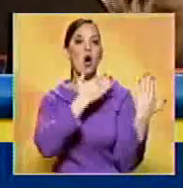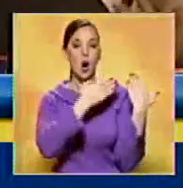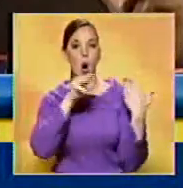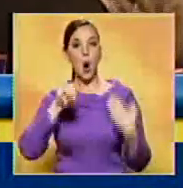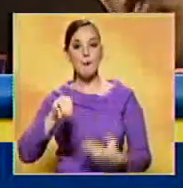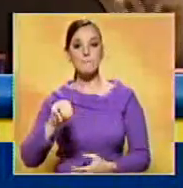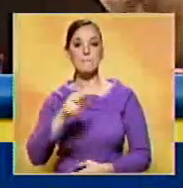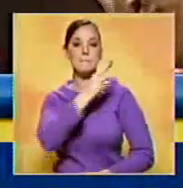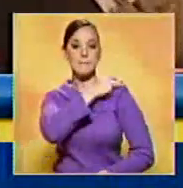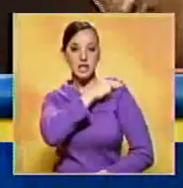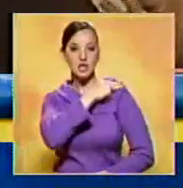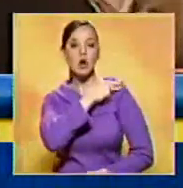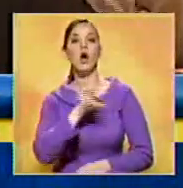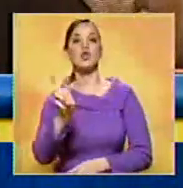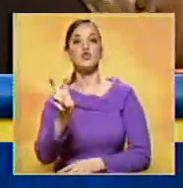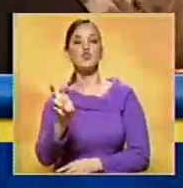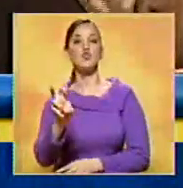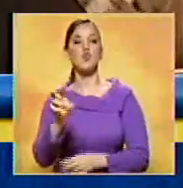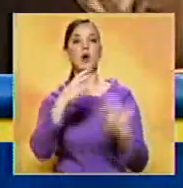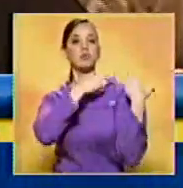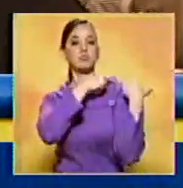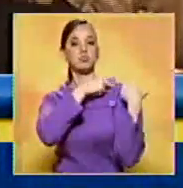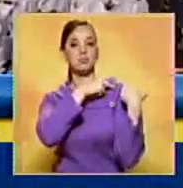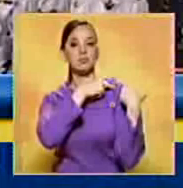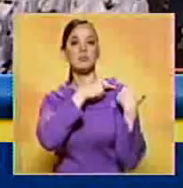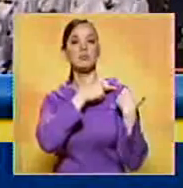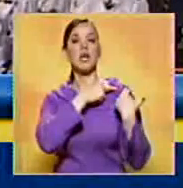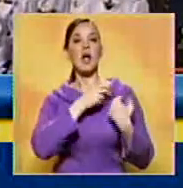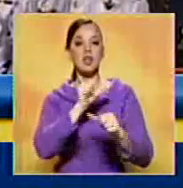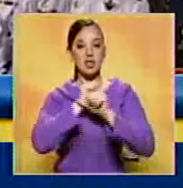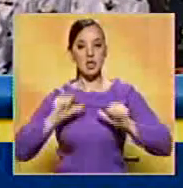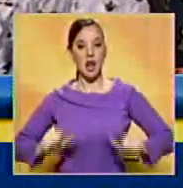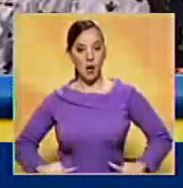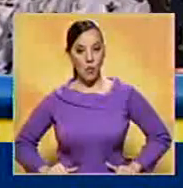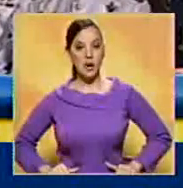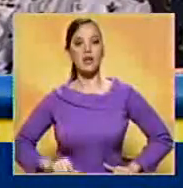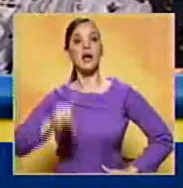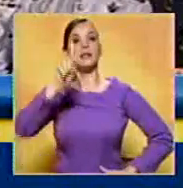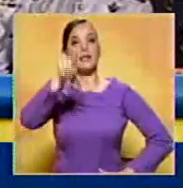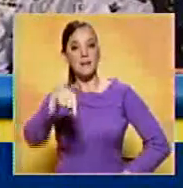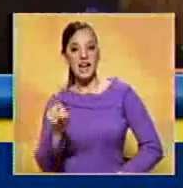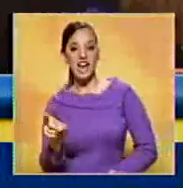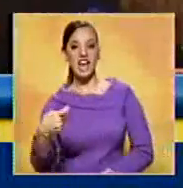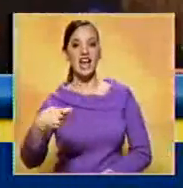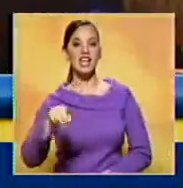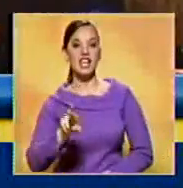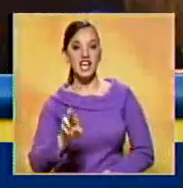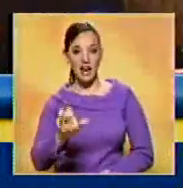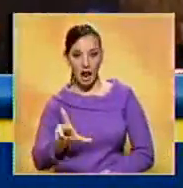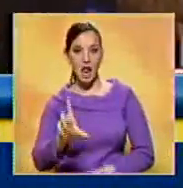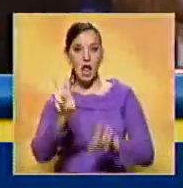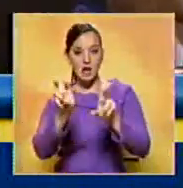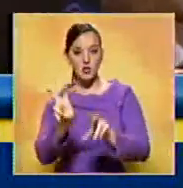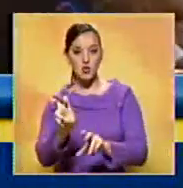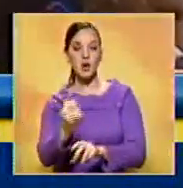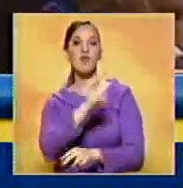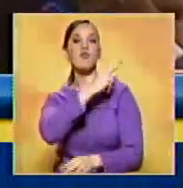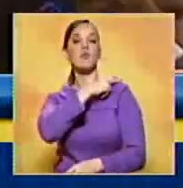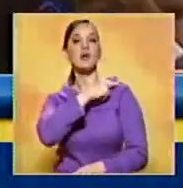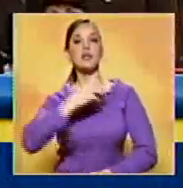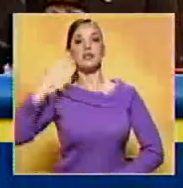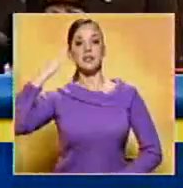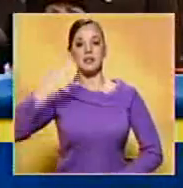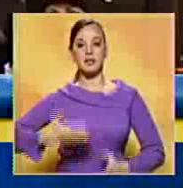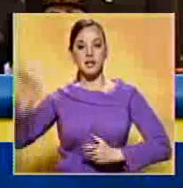general Ovidio Colmenares es el nuevo comandante de la Guardia Nacional Bolivariana y el general Manuel Izquierdo Torres es el nuevo comandante general del